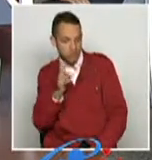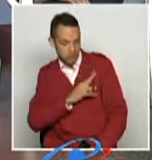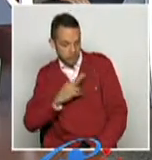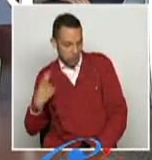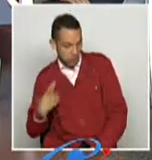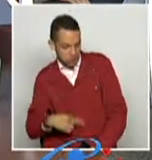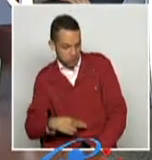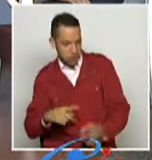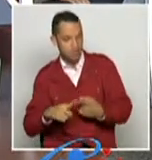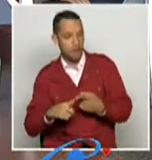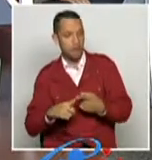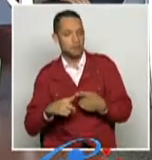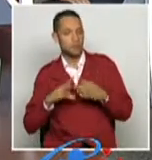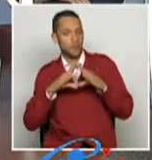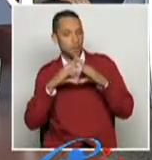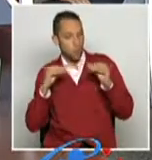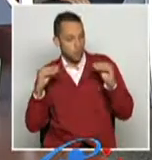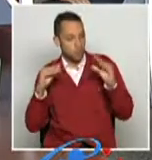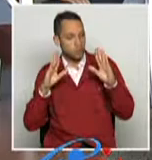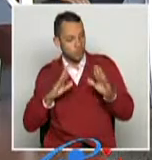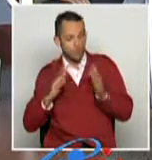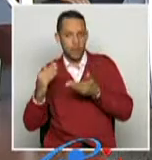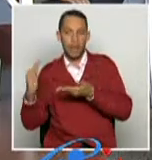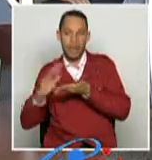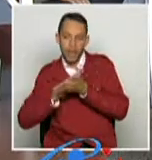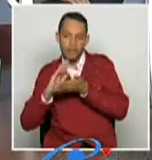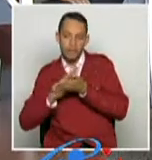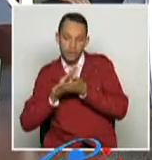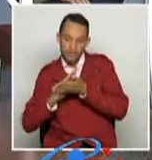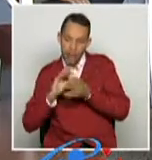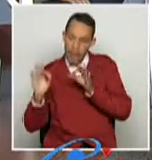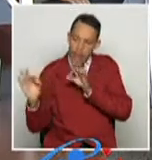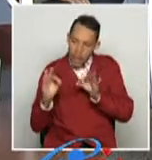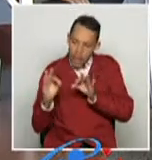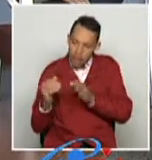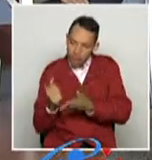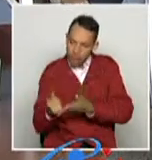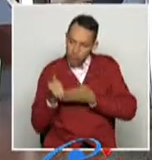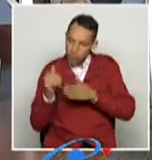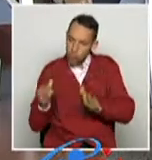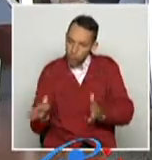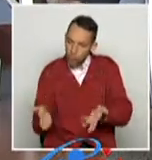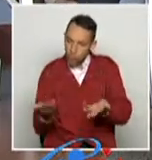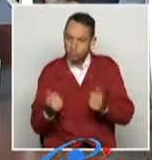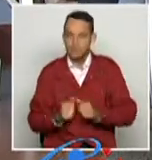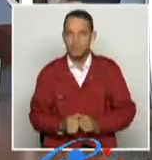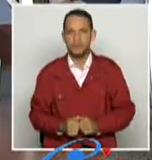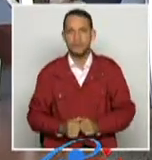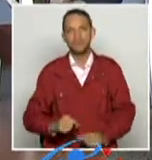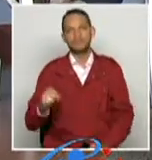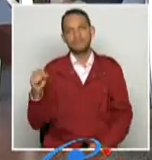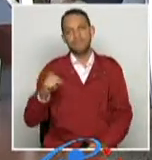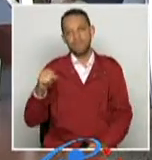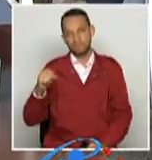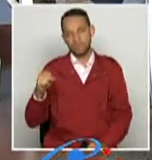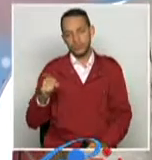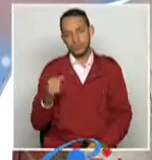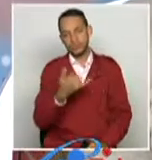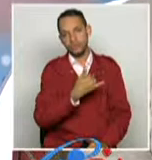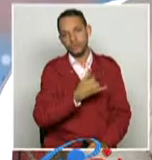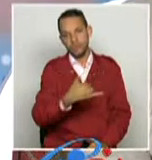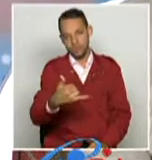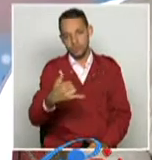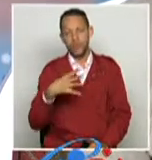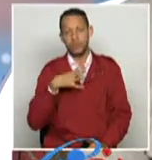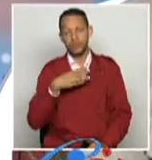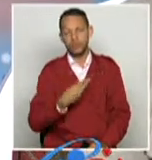lugares, donde practican la medicina preventiva que no se hace en Colombia. Es que el problema está con la medicina nuestra,